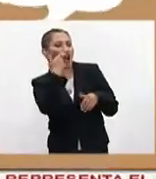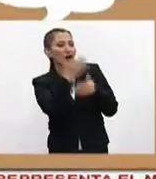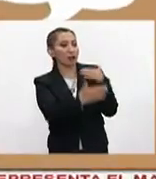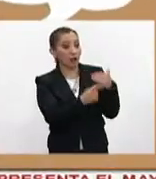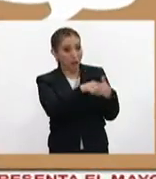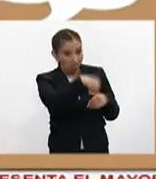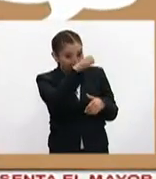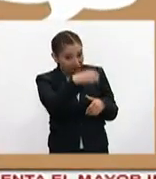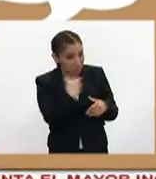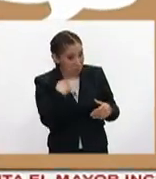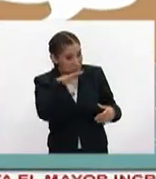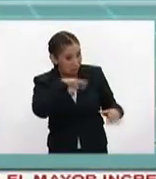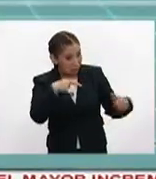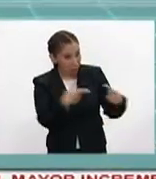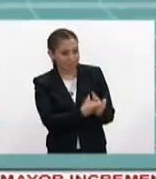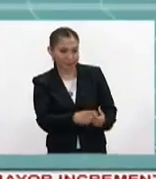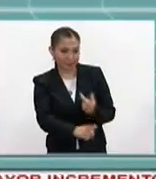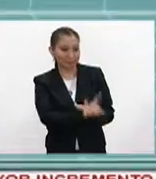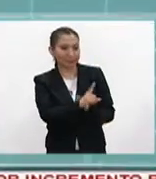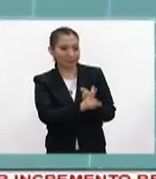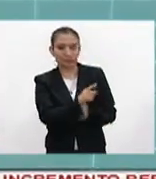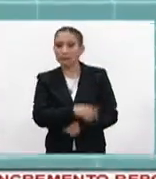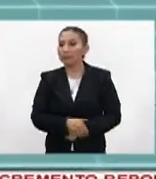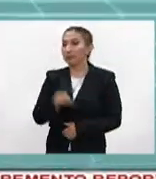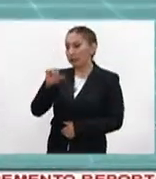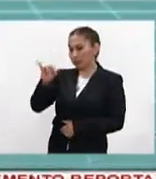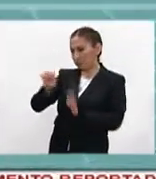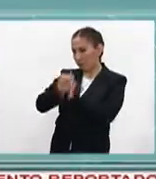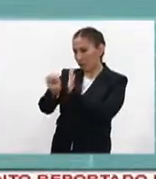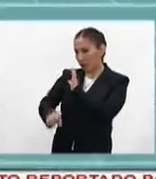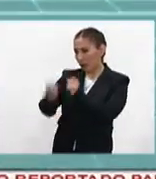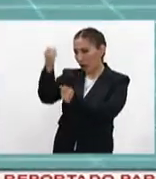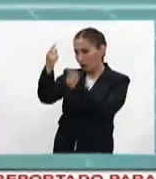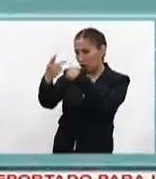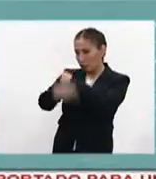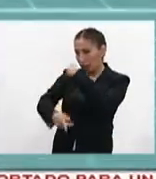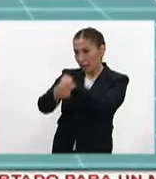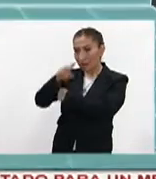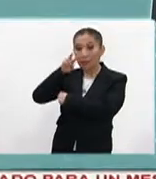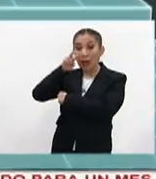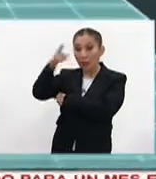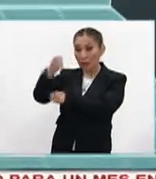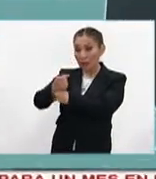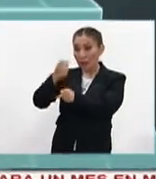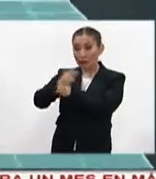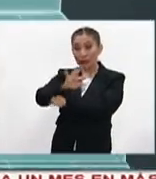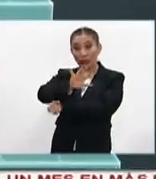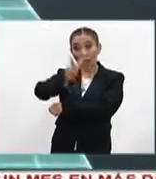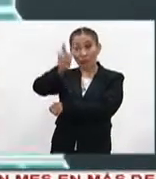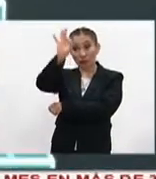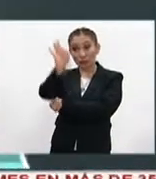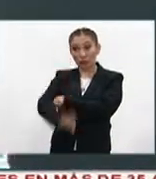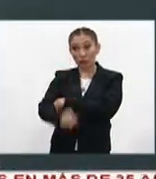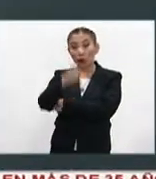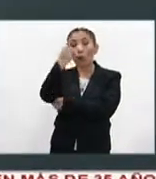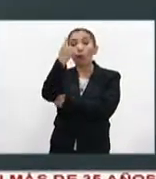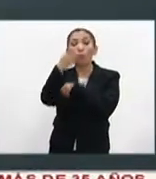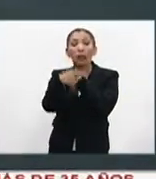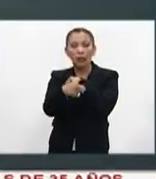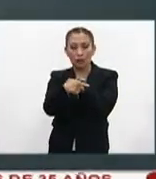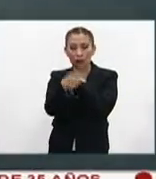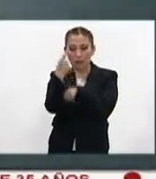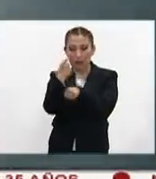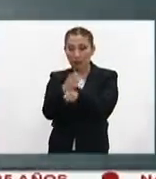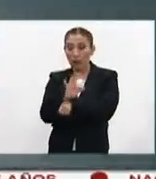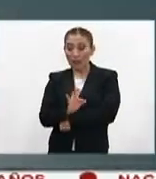no es la edad, puede ser contraproducente. Así es. Por ejemplo, algunos de los riesgos, vimos que el primero, o sea, el 52%, algún riesgo. El